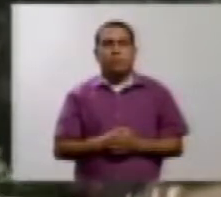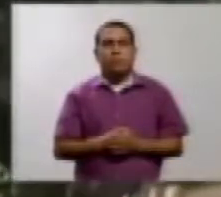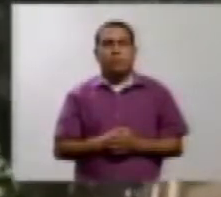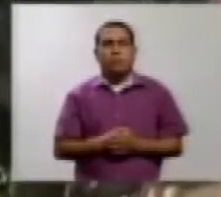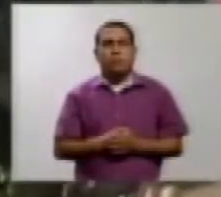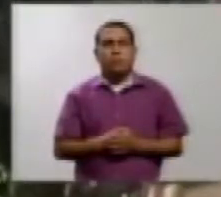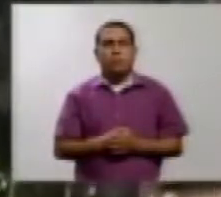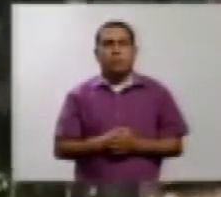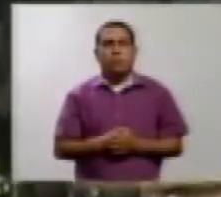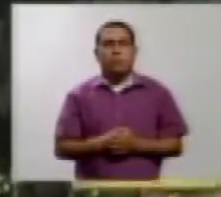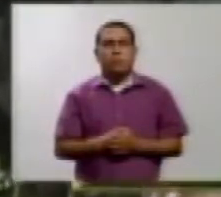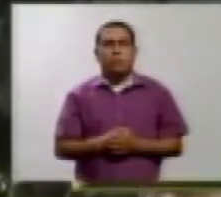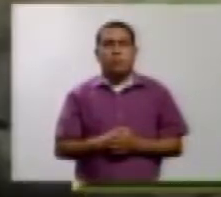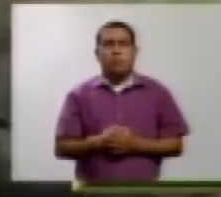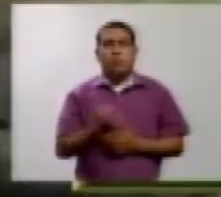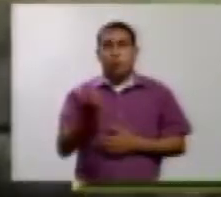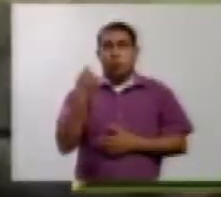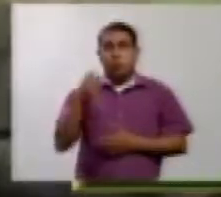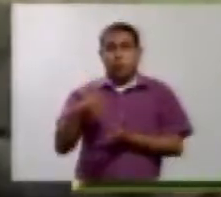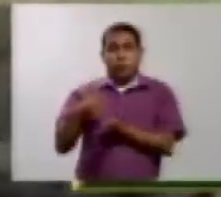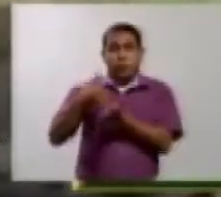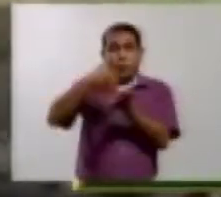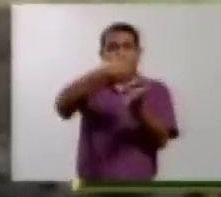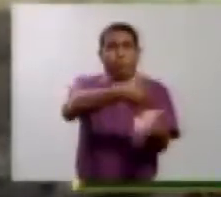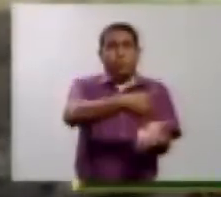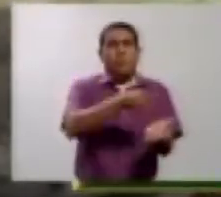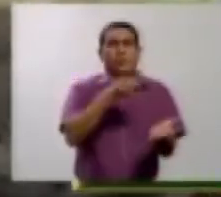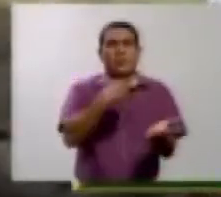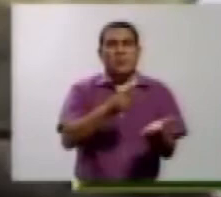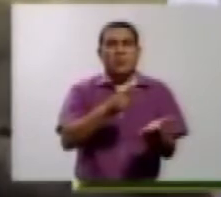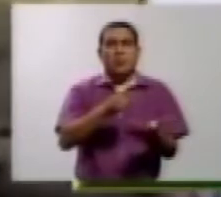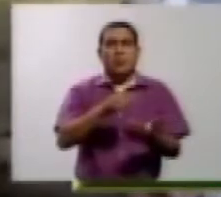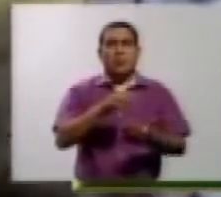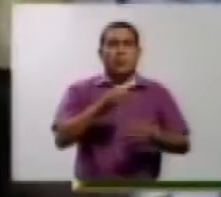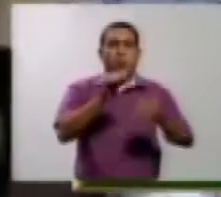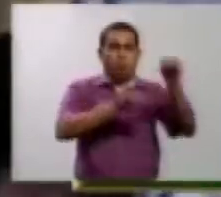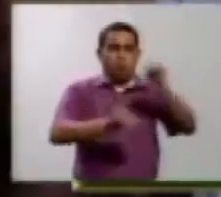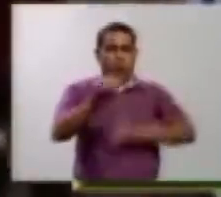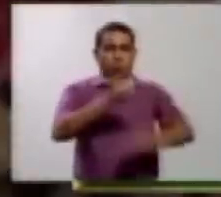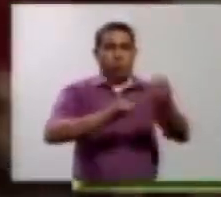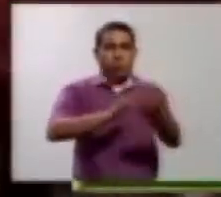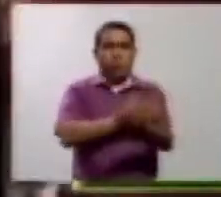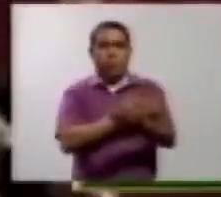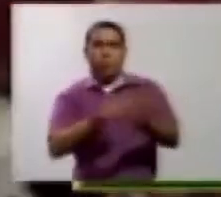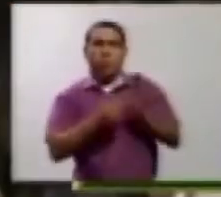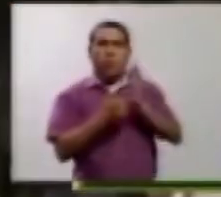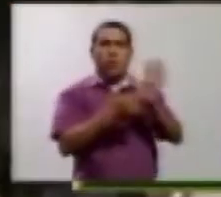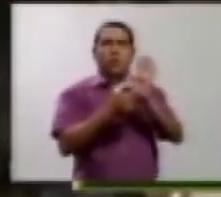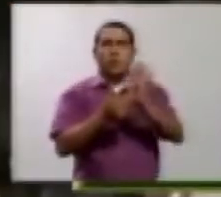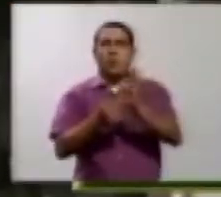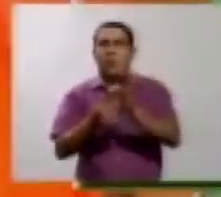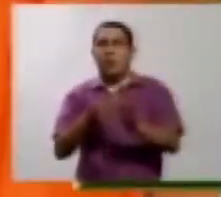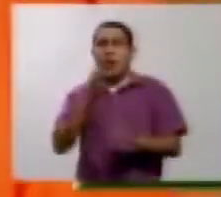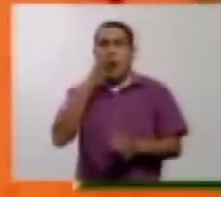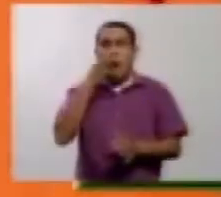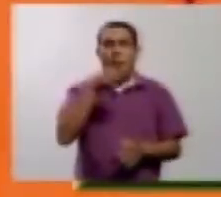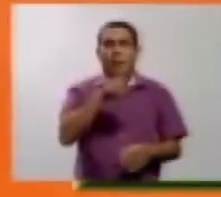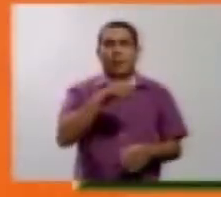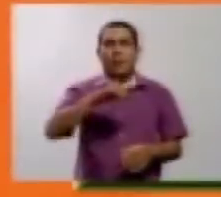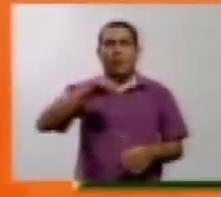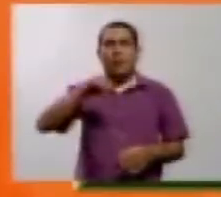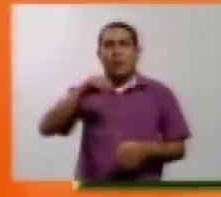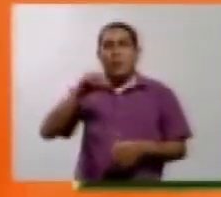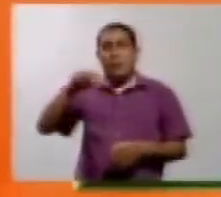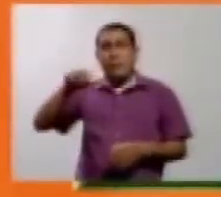A tan solo pocos días de haber recibido el Grammy Latino en la categoría Mejor Diseño de Empaque por su producción El Orilla de la Rosa, el juglar